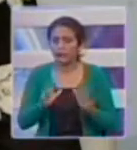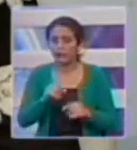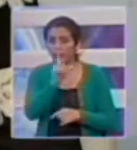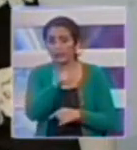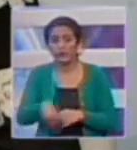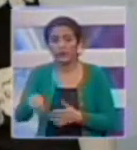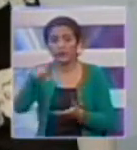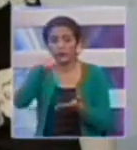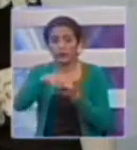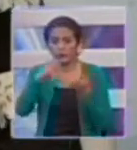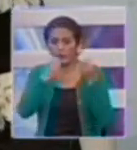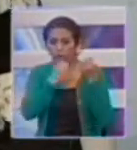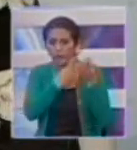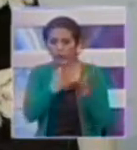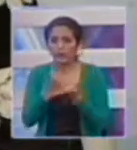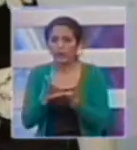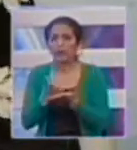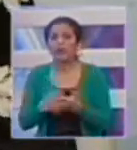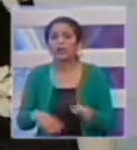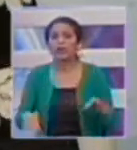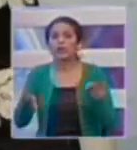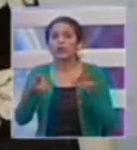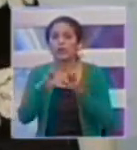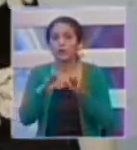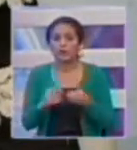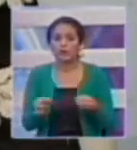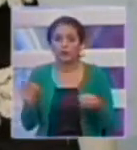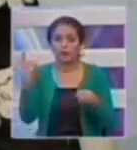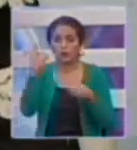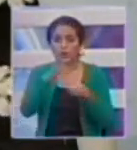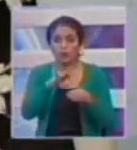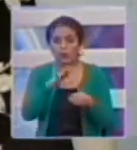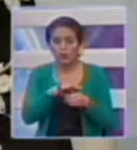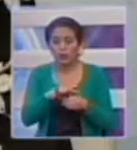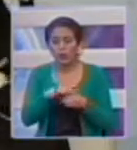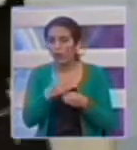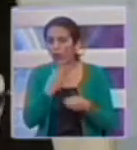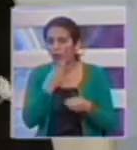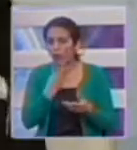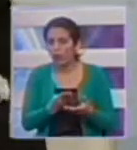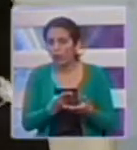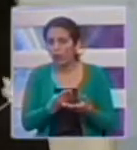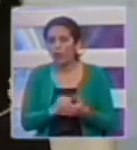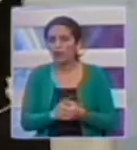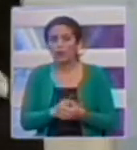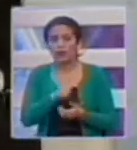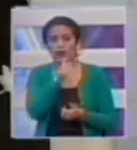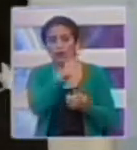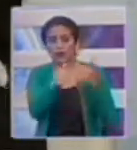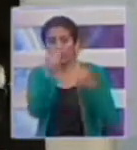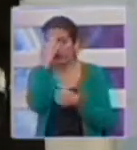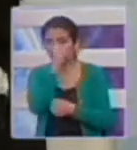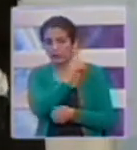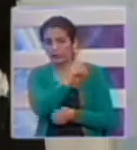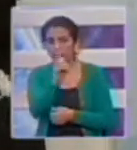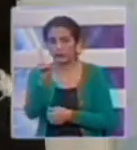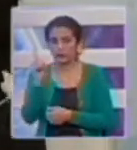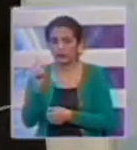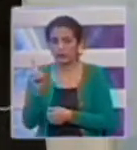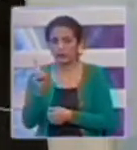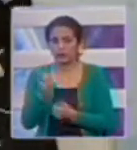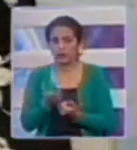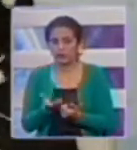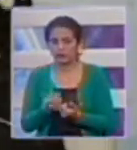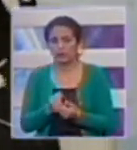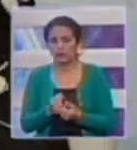con este método la votación uno por uno, la votación escogiendo, es una votación que divide la voluntad en unos pequeños pedacitos, que